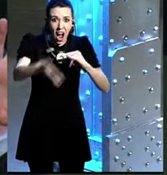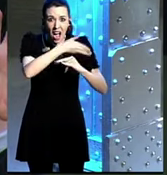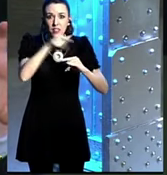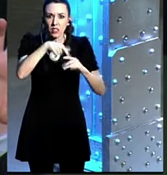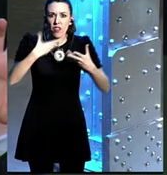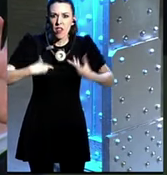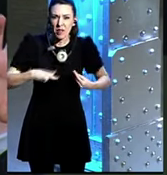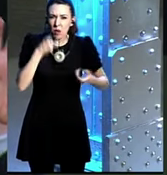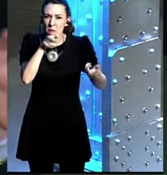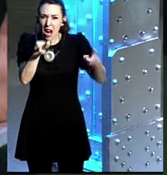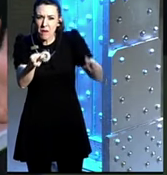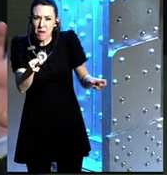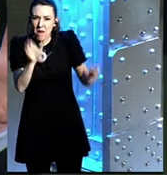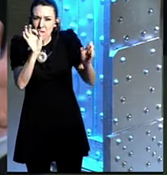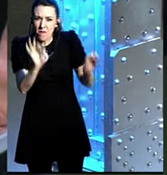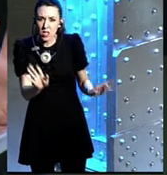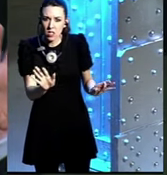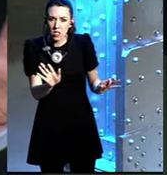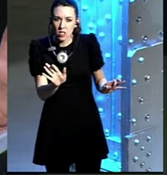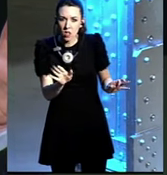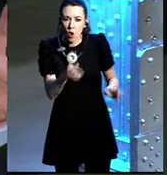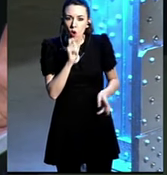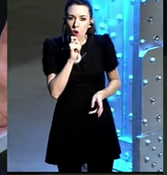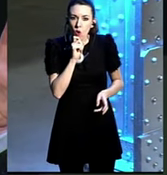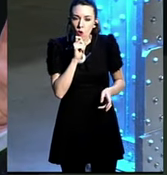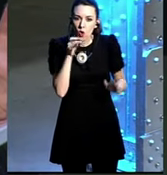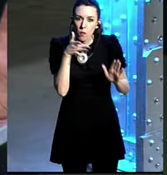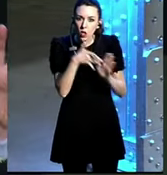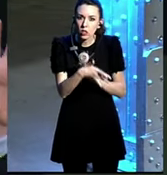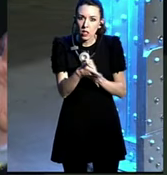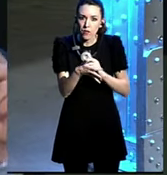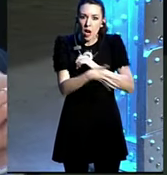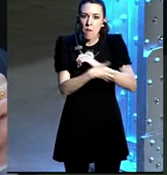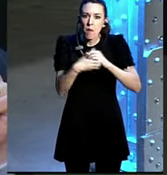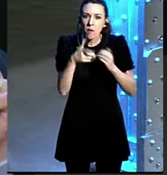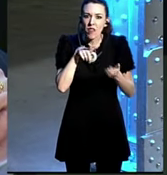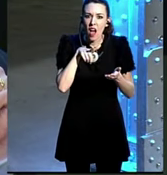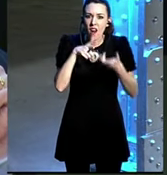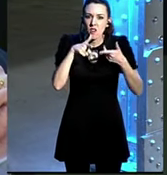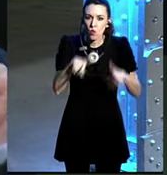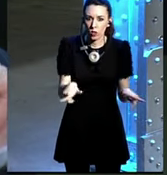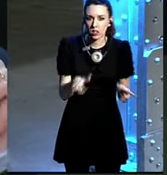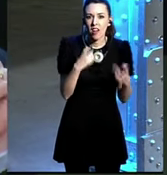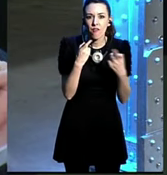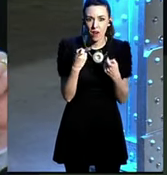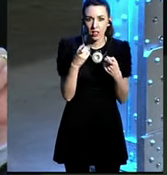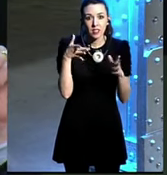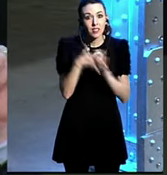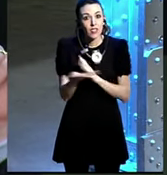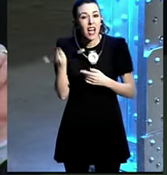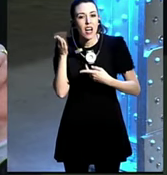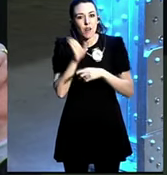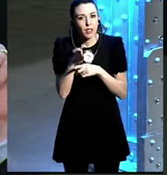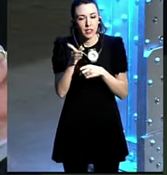Creo que es muy importante que reconozcamos el coste de esa pobreza lingüística, que representa que cuando alguien